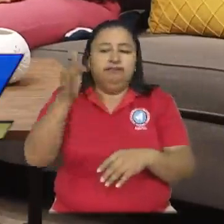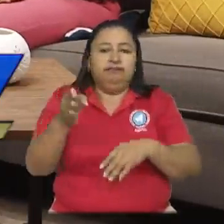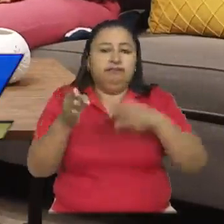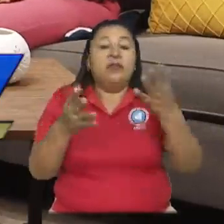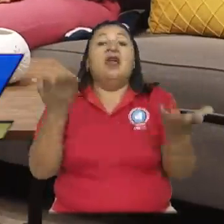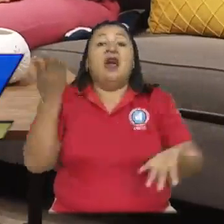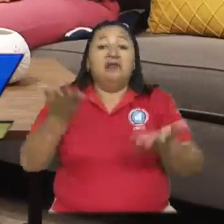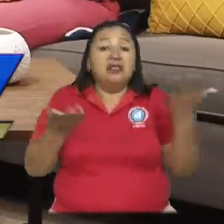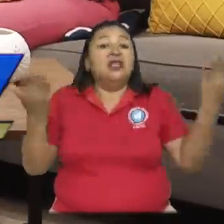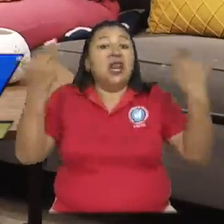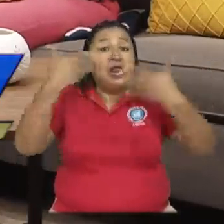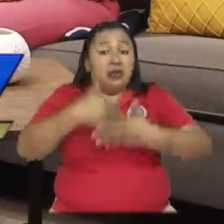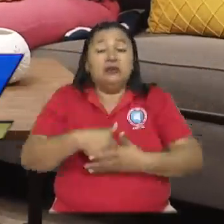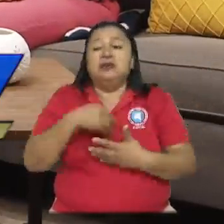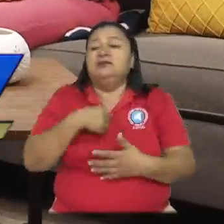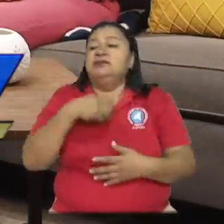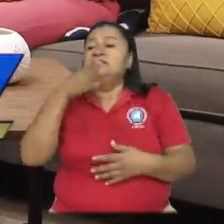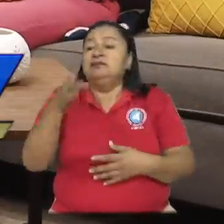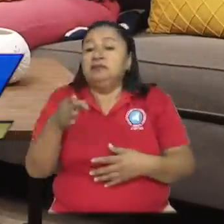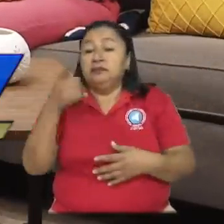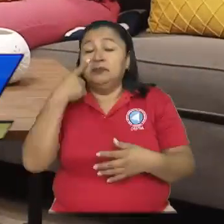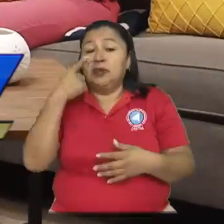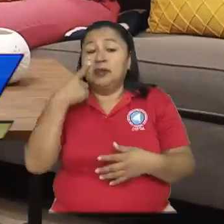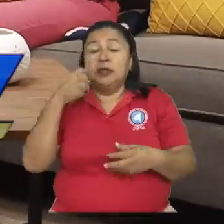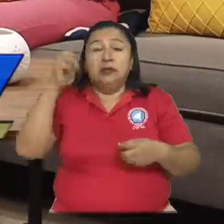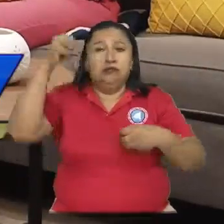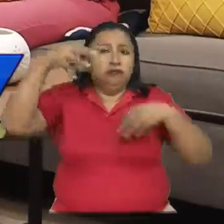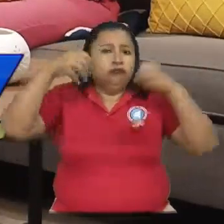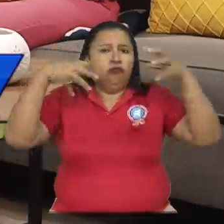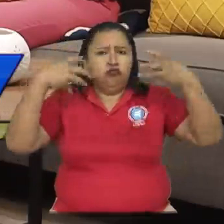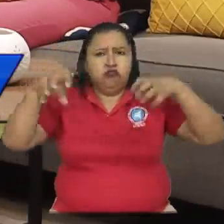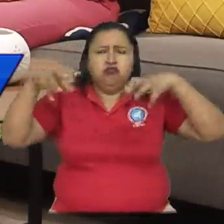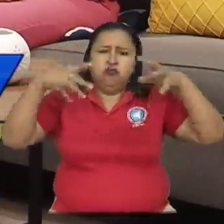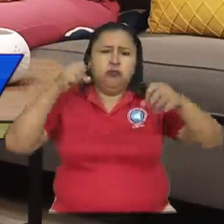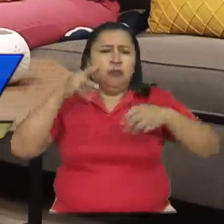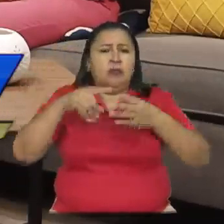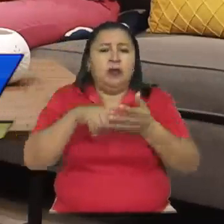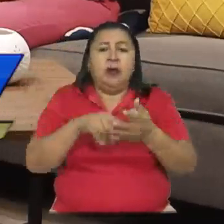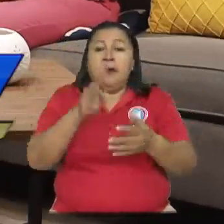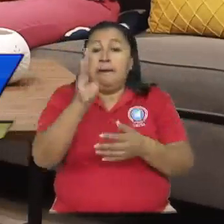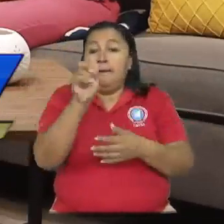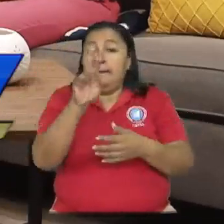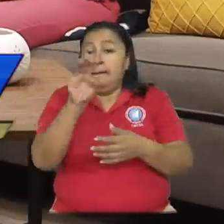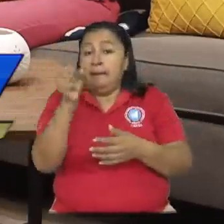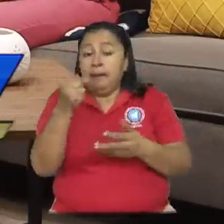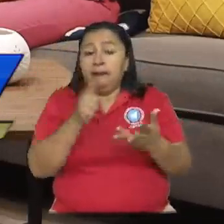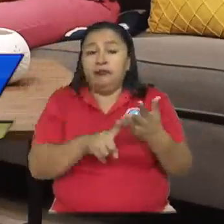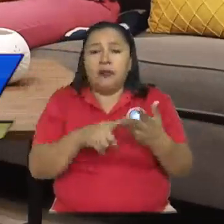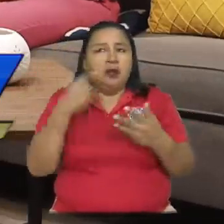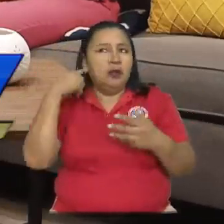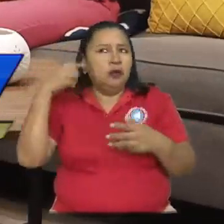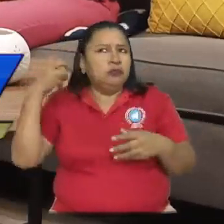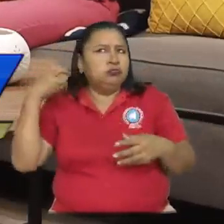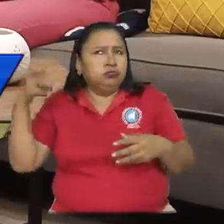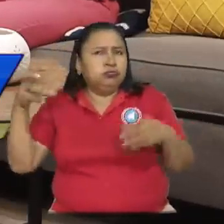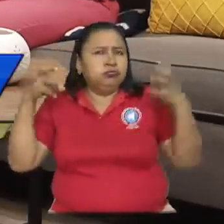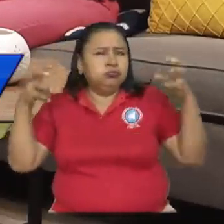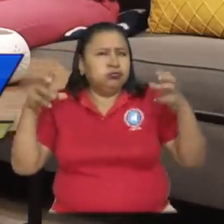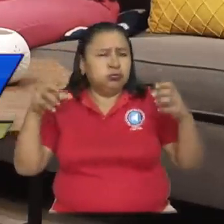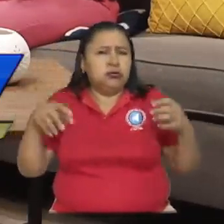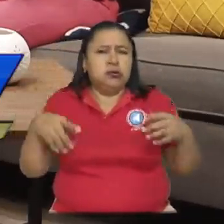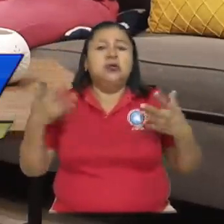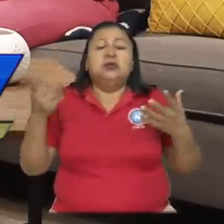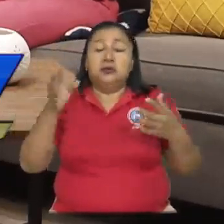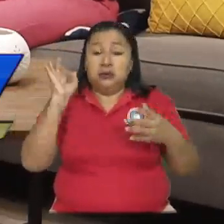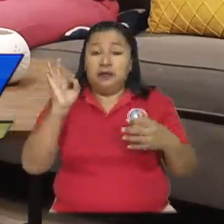nocturnas también, para ver en el caso de las discotecas, de los bares, el ver el tema del sonido, si